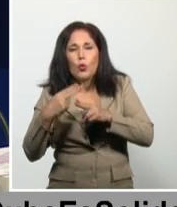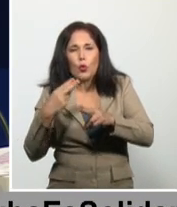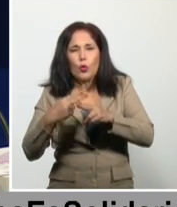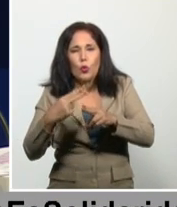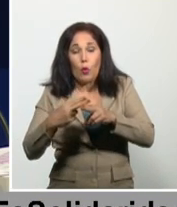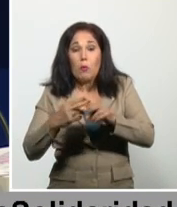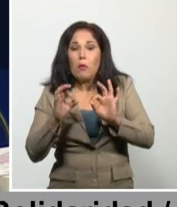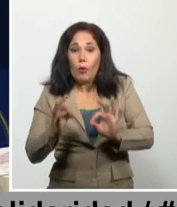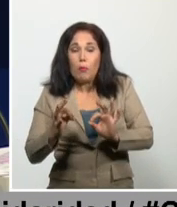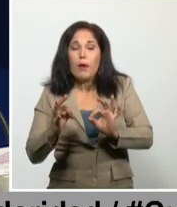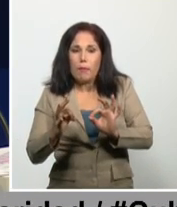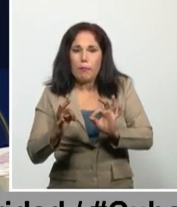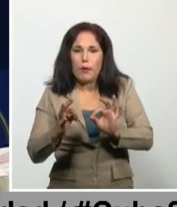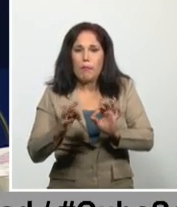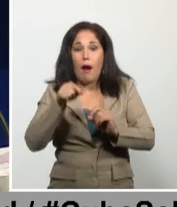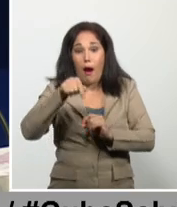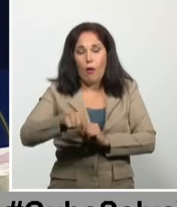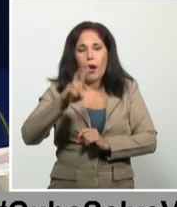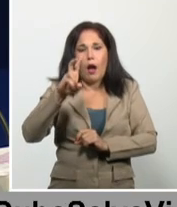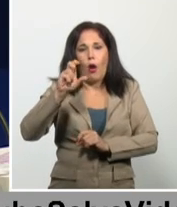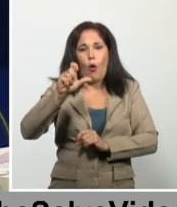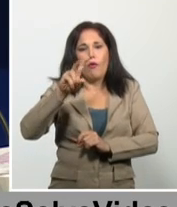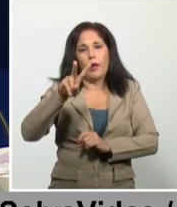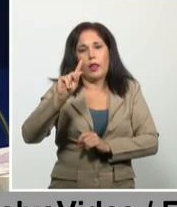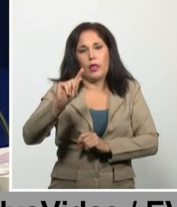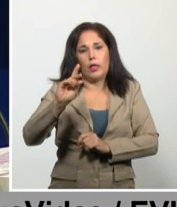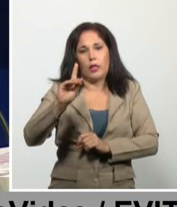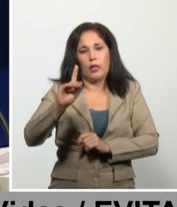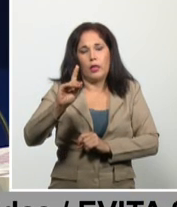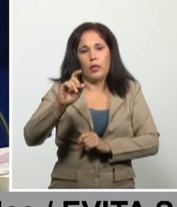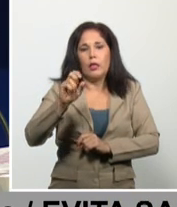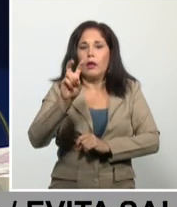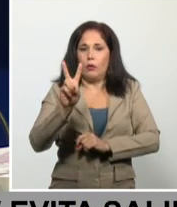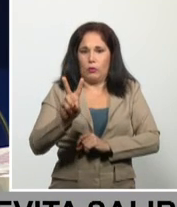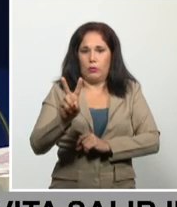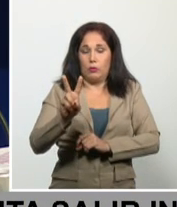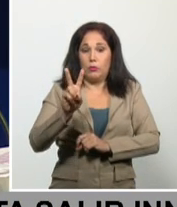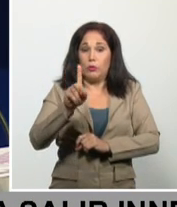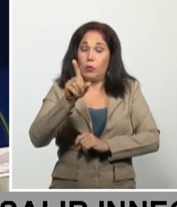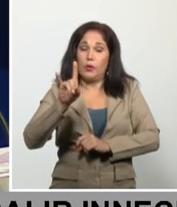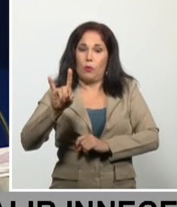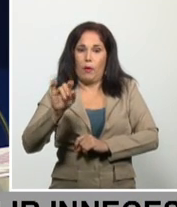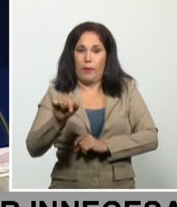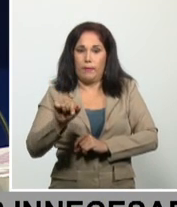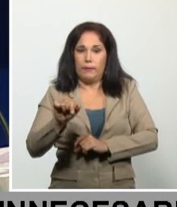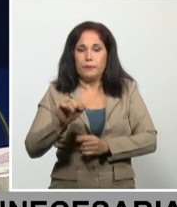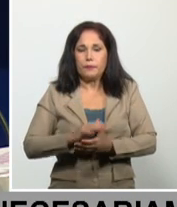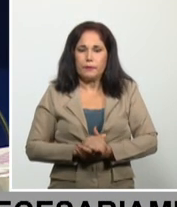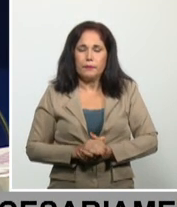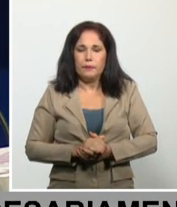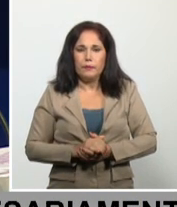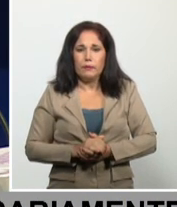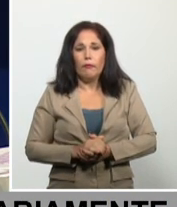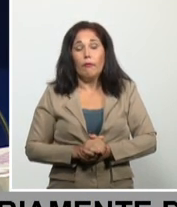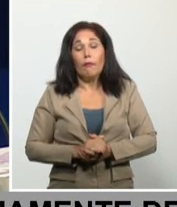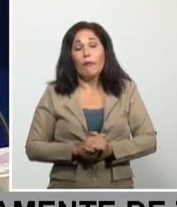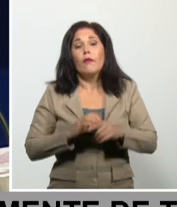SARS-CoV-2, es lo que se denomina COVID. ¿Correcto? Entonces, COVID-19.